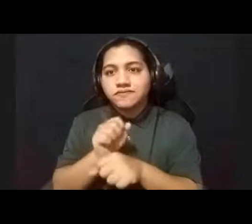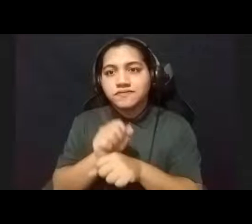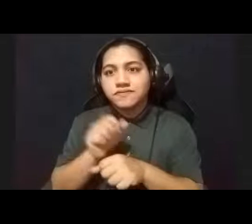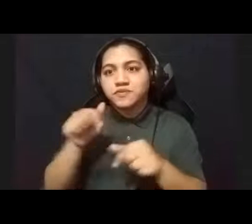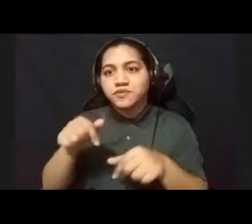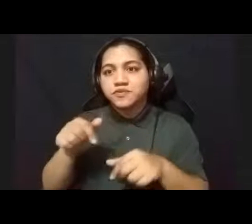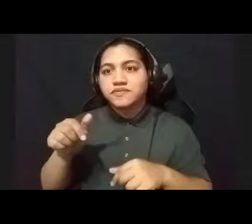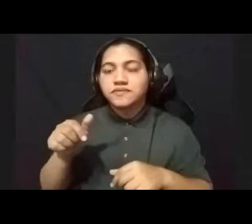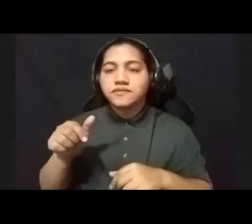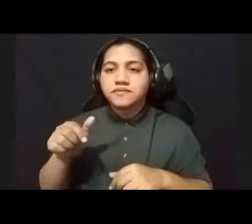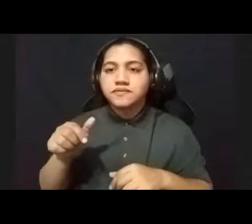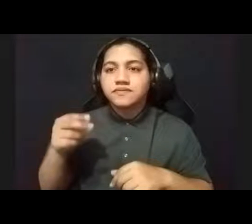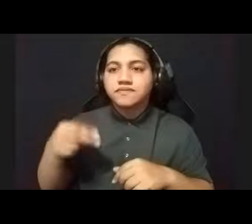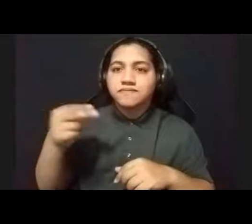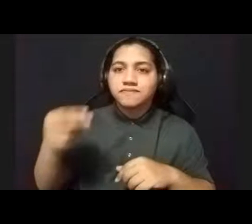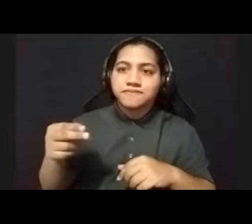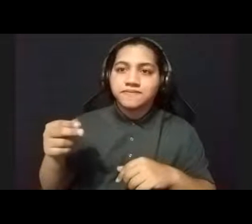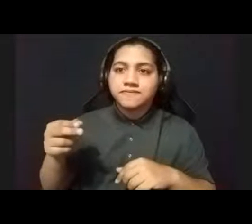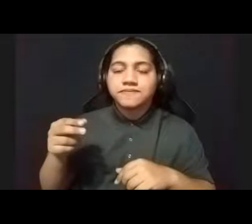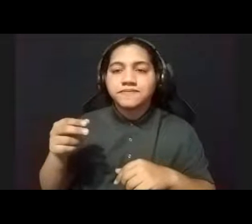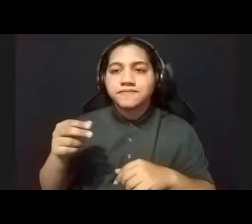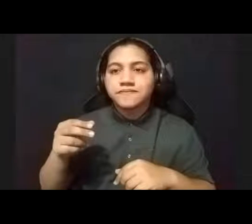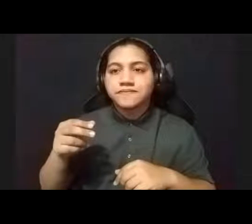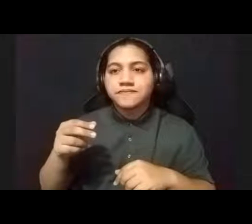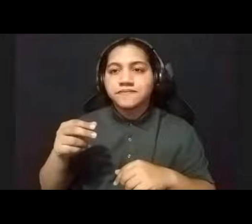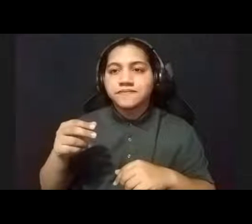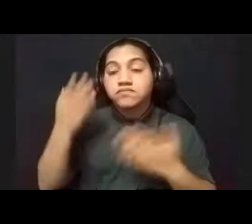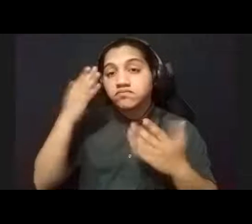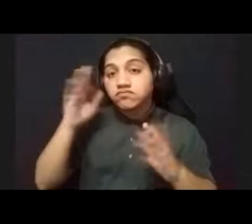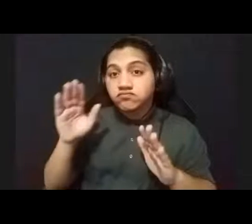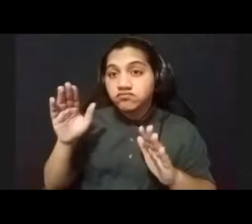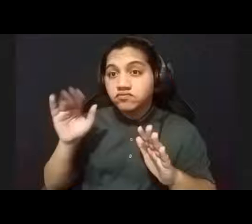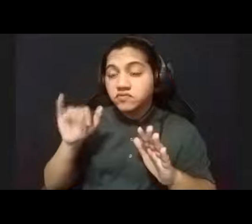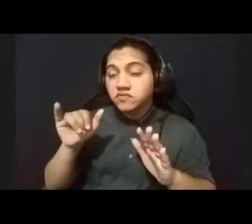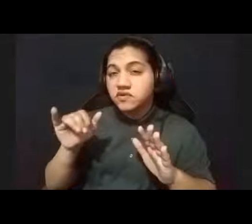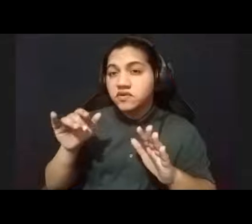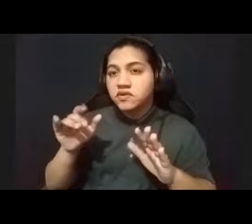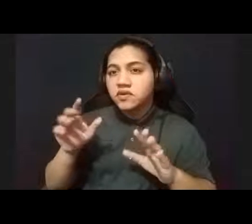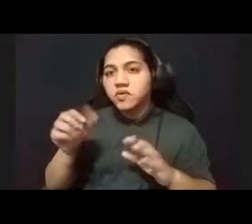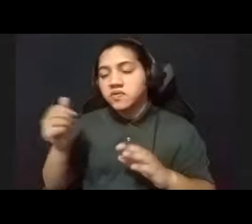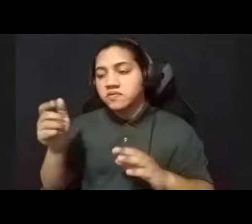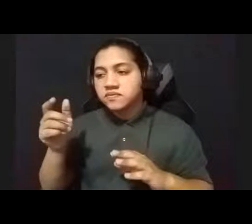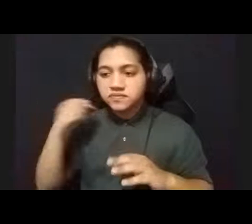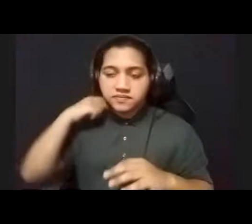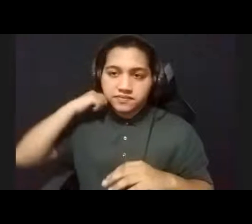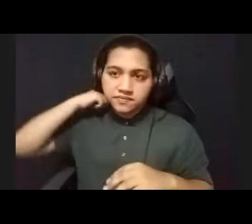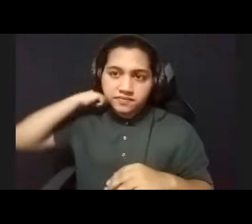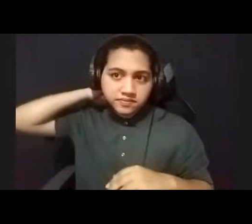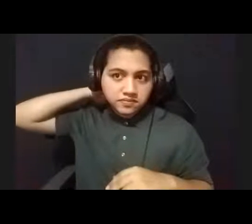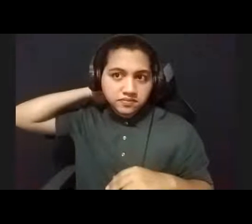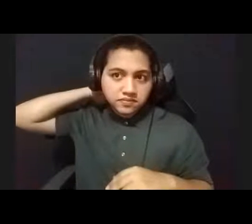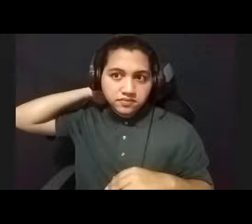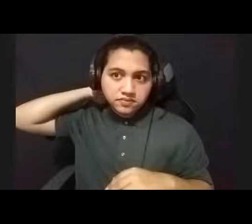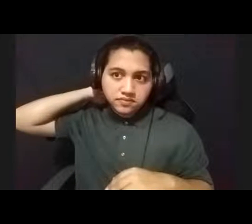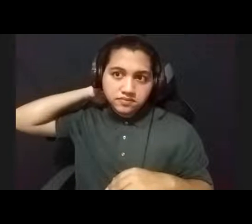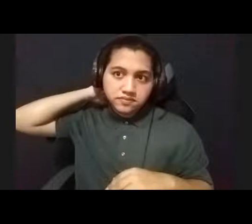momento histórico este cuento. No sé si es esta, pero no es la otra. Dice que este libro,